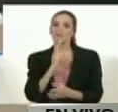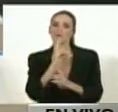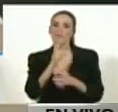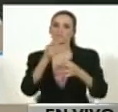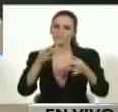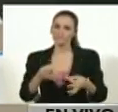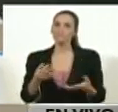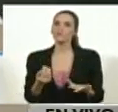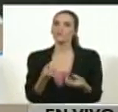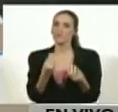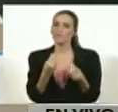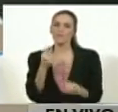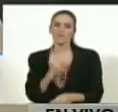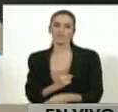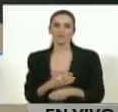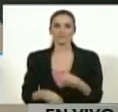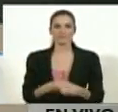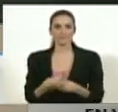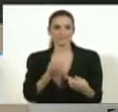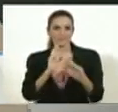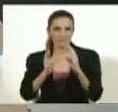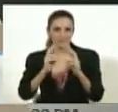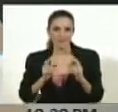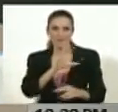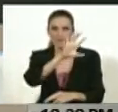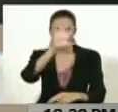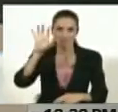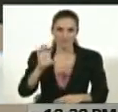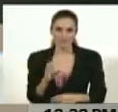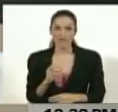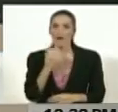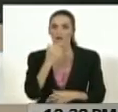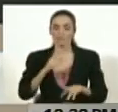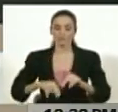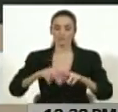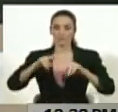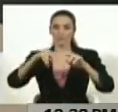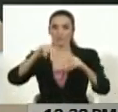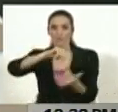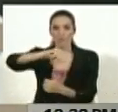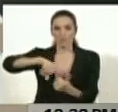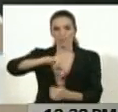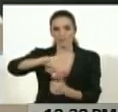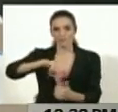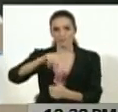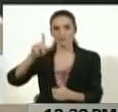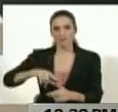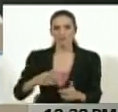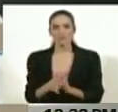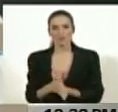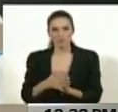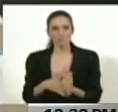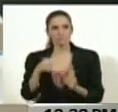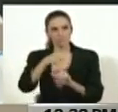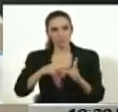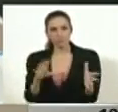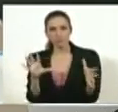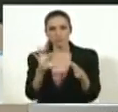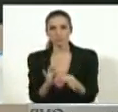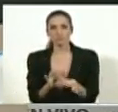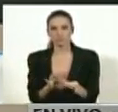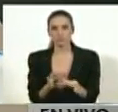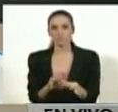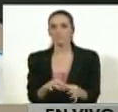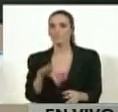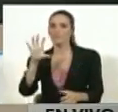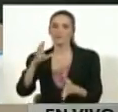concretos de cómo debe ser la relación entre los países en la construcción de la cooperación en el forjamiento de la Unión de la